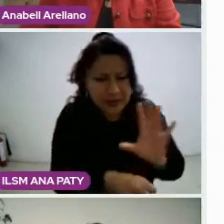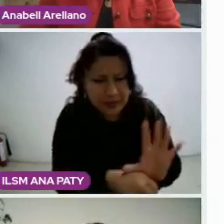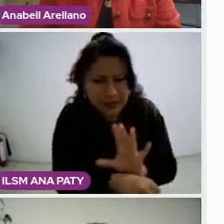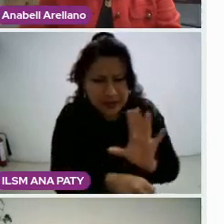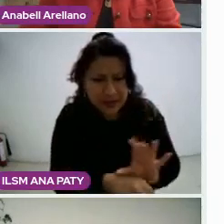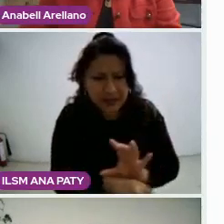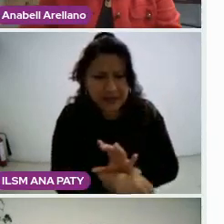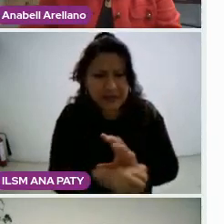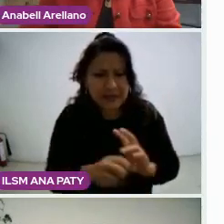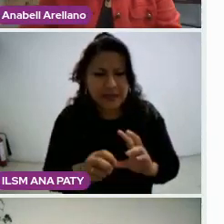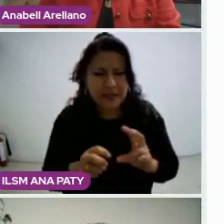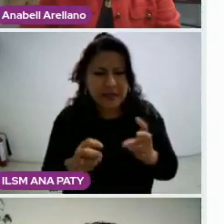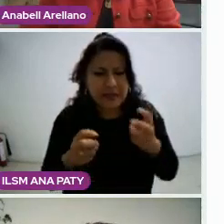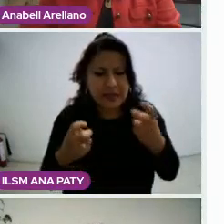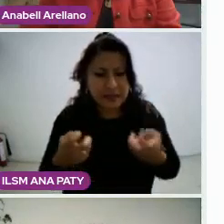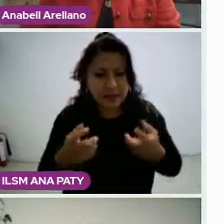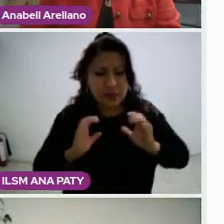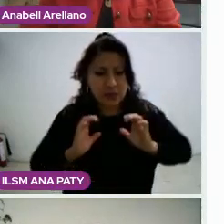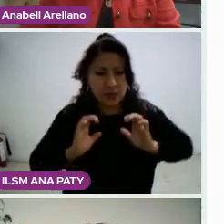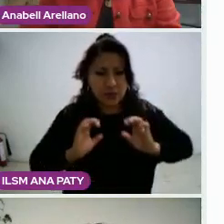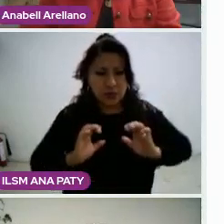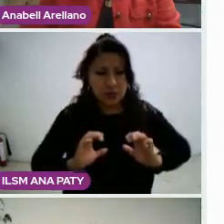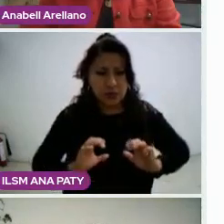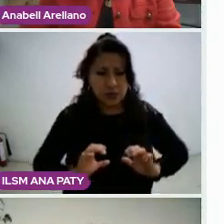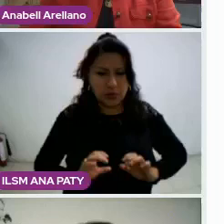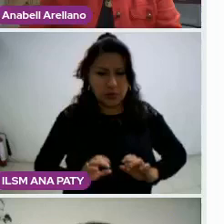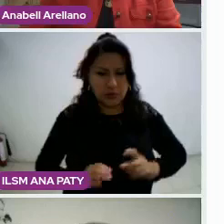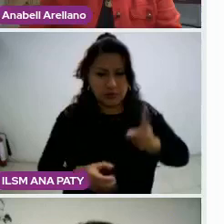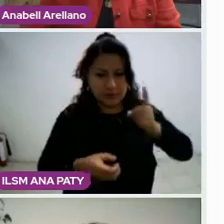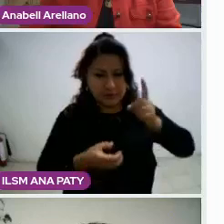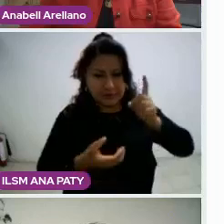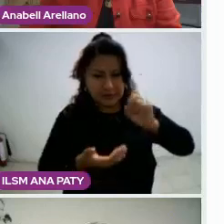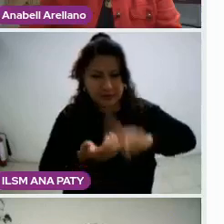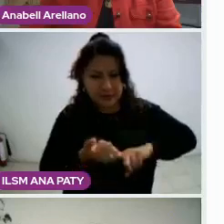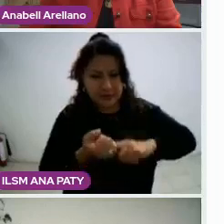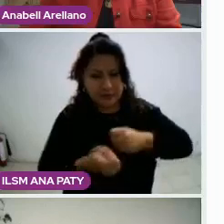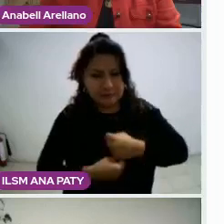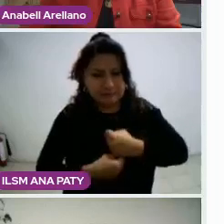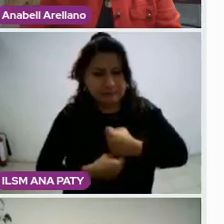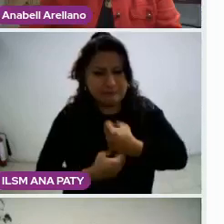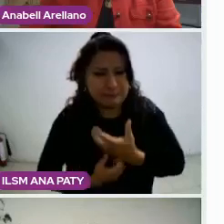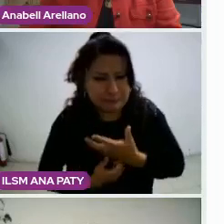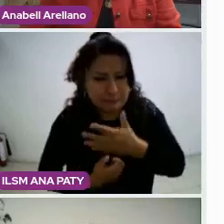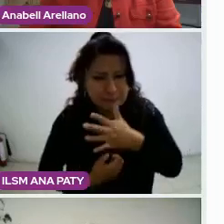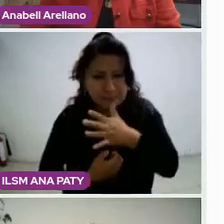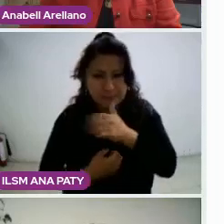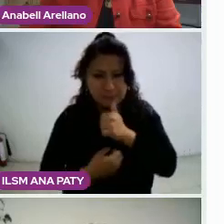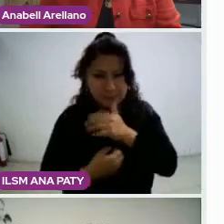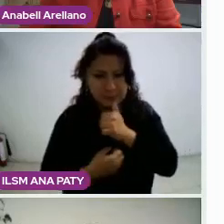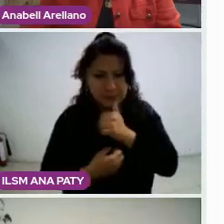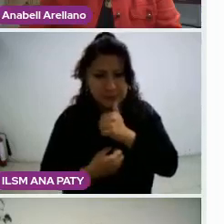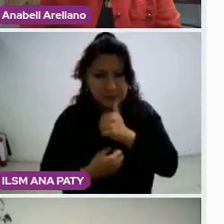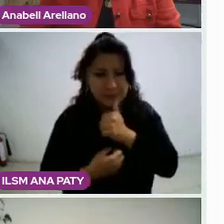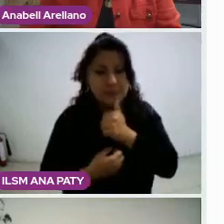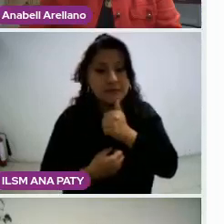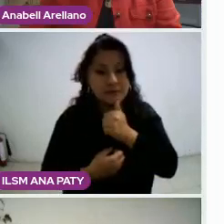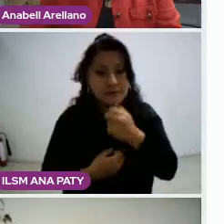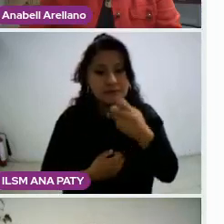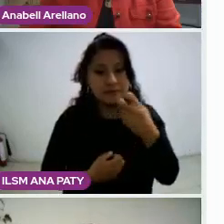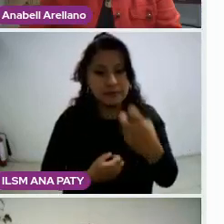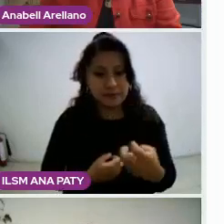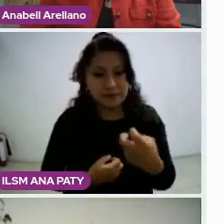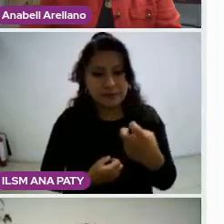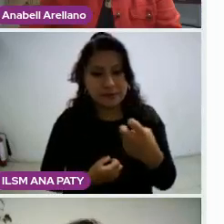estamos somatizando nuestros síntomas. Eso significa la somatización. ¿Y esto por qué?